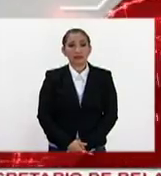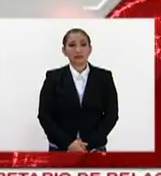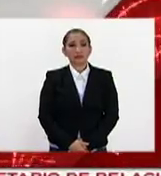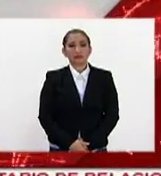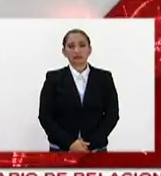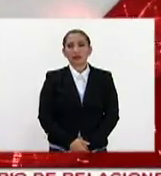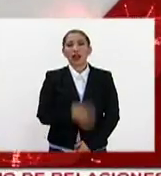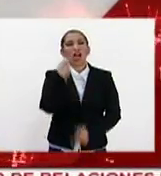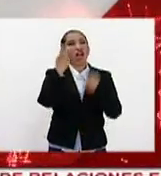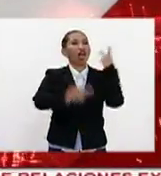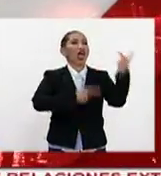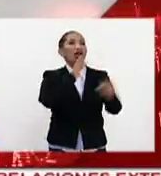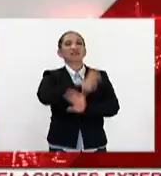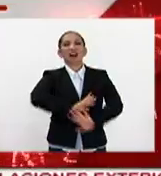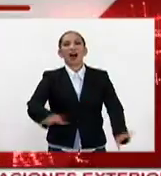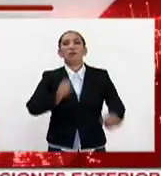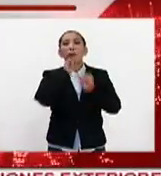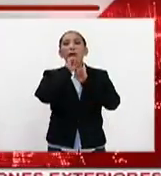Es pura propaganda.